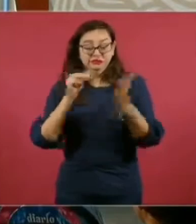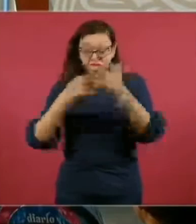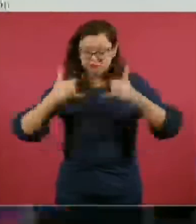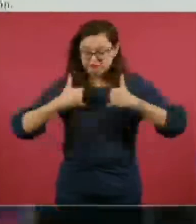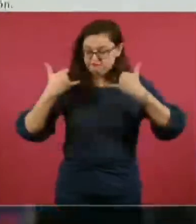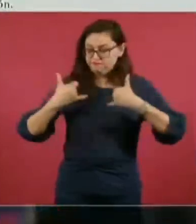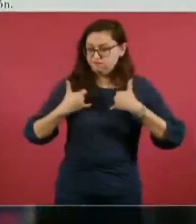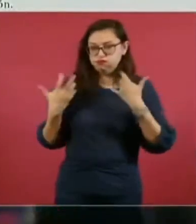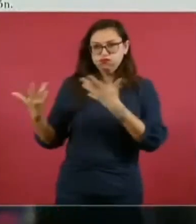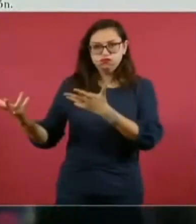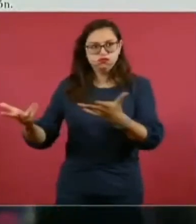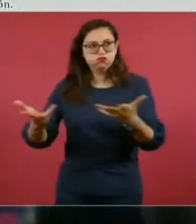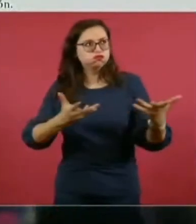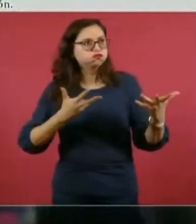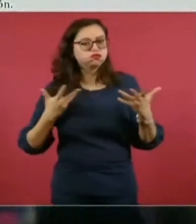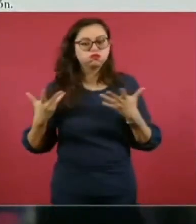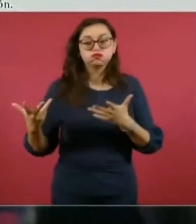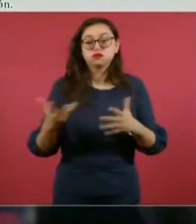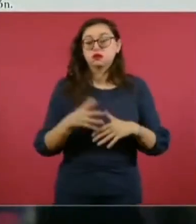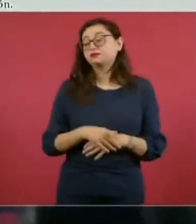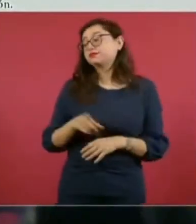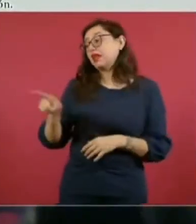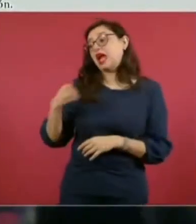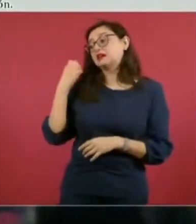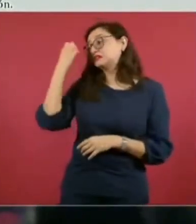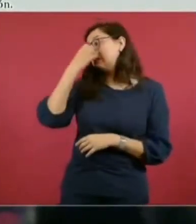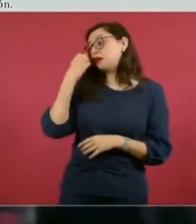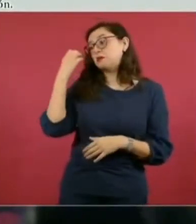de que no pasaban el examen de admisión,